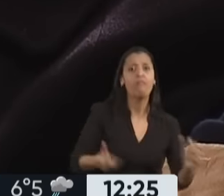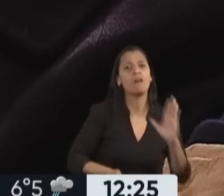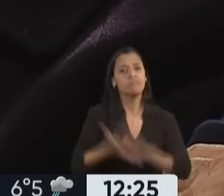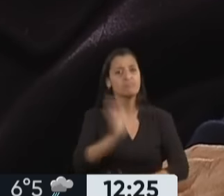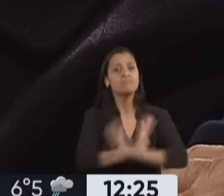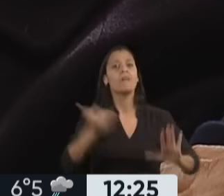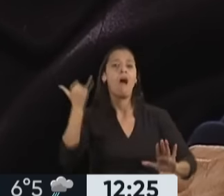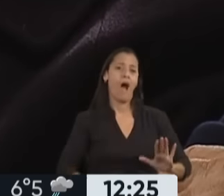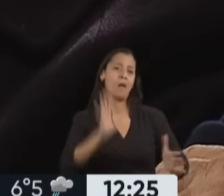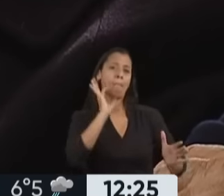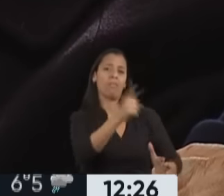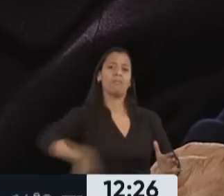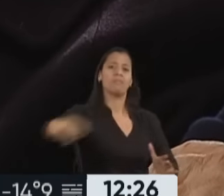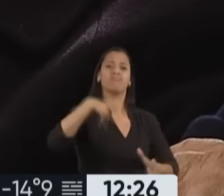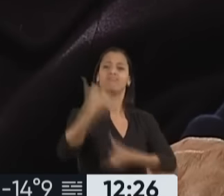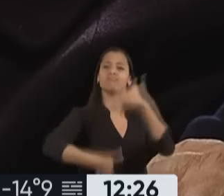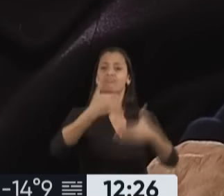avanzada del mundo.